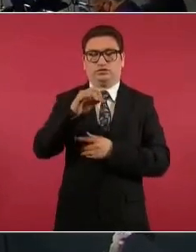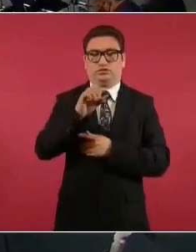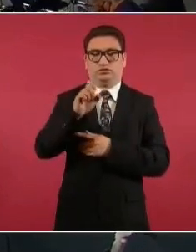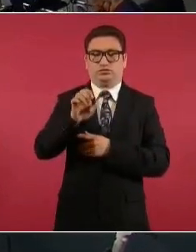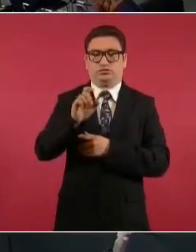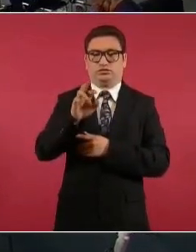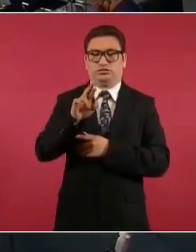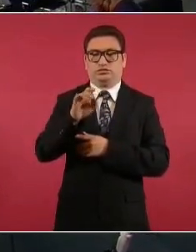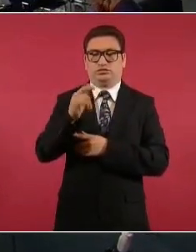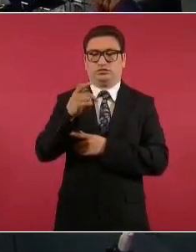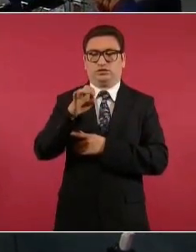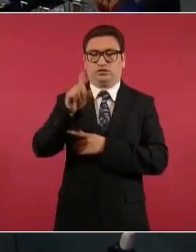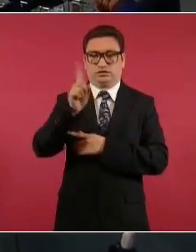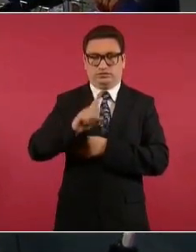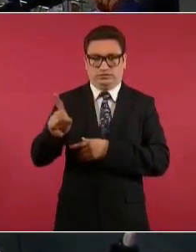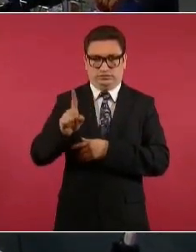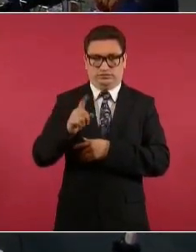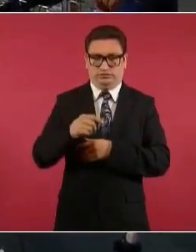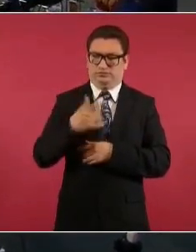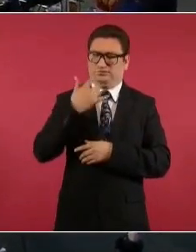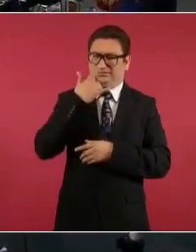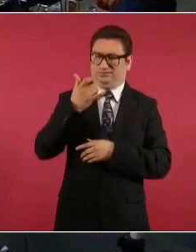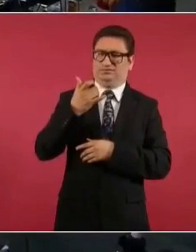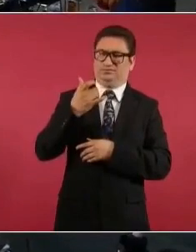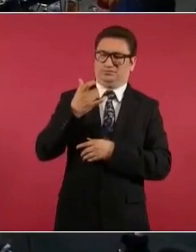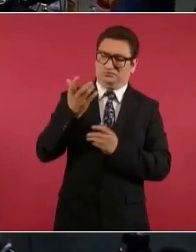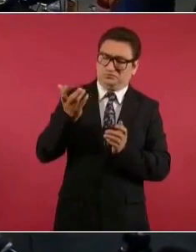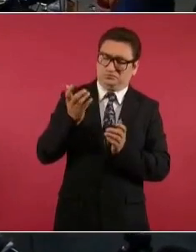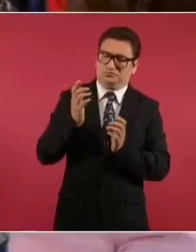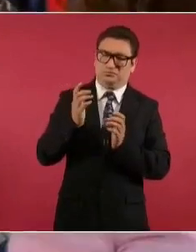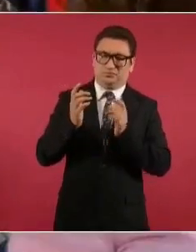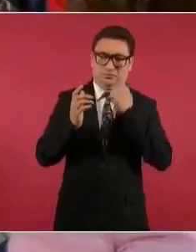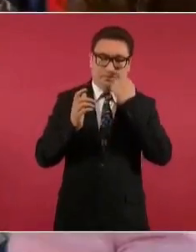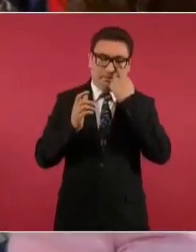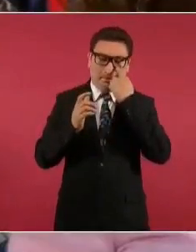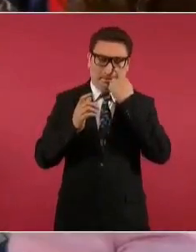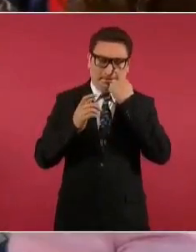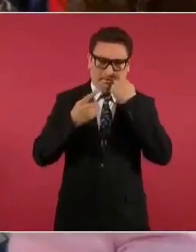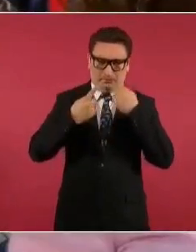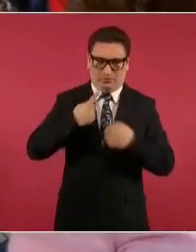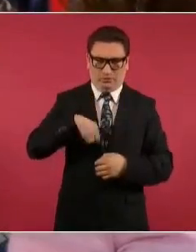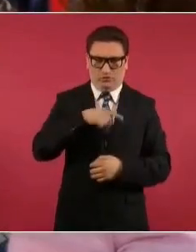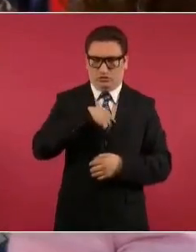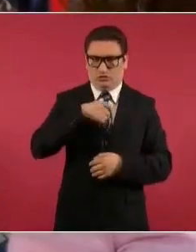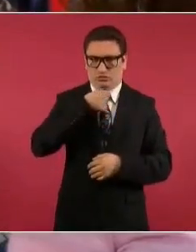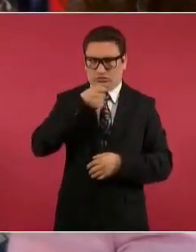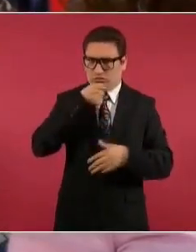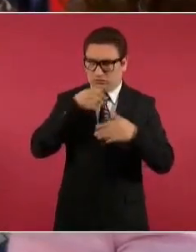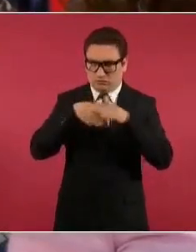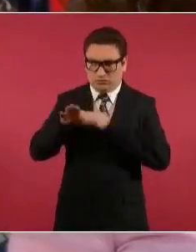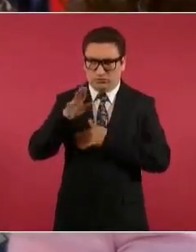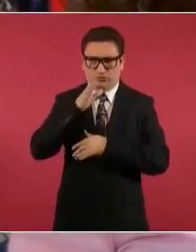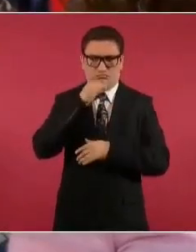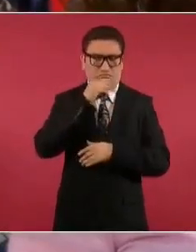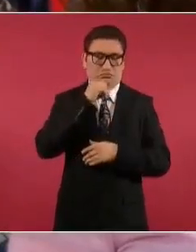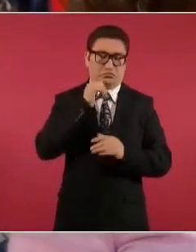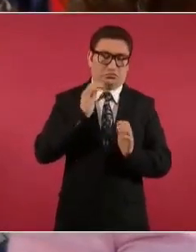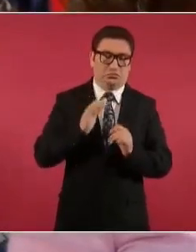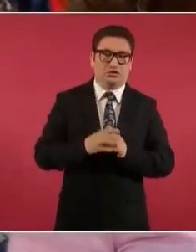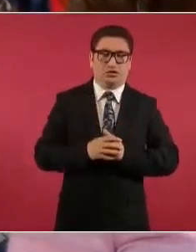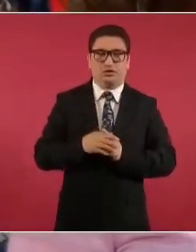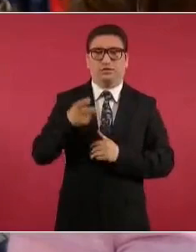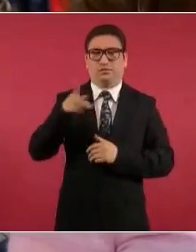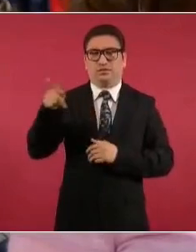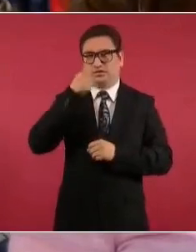Pérez. Algo inusual, ningún periodista tenemos ese tipo de accesos, pero